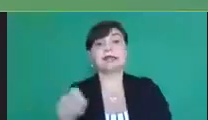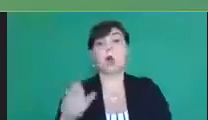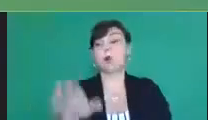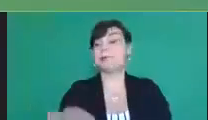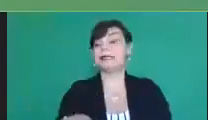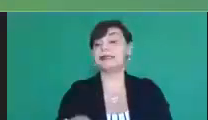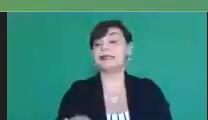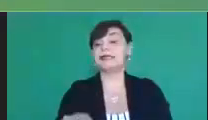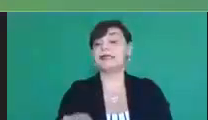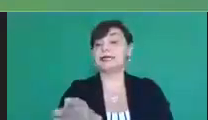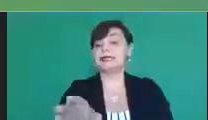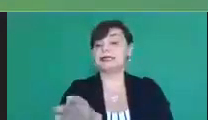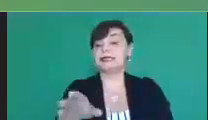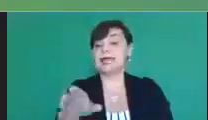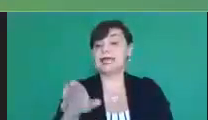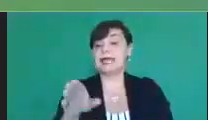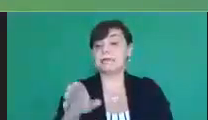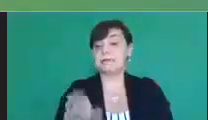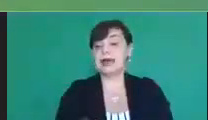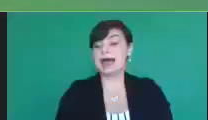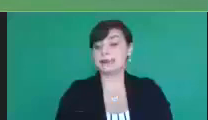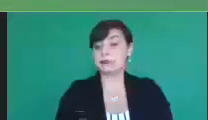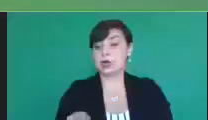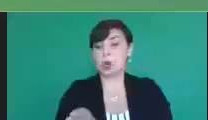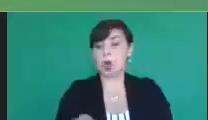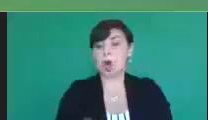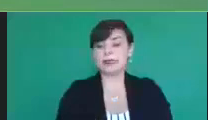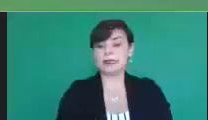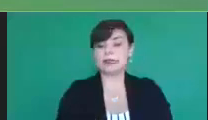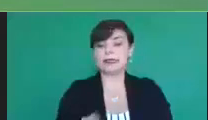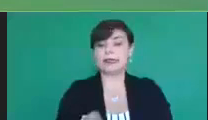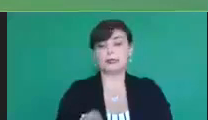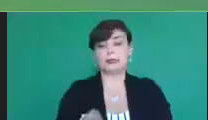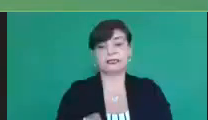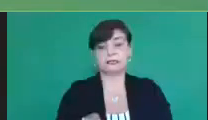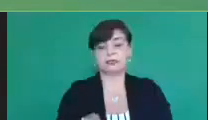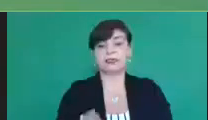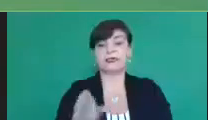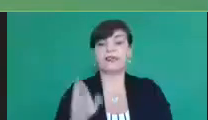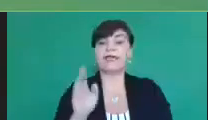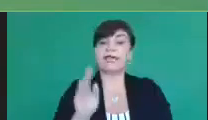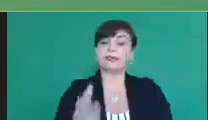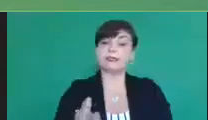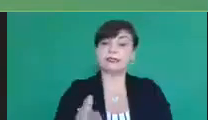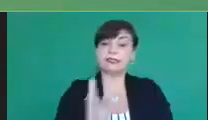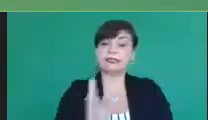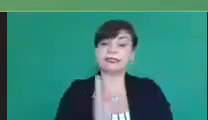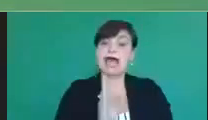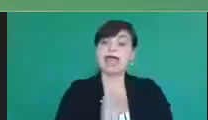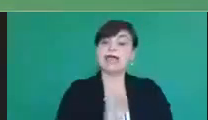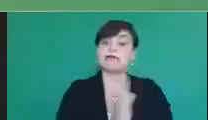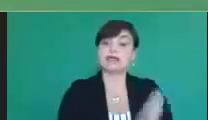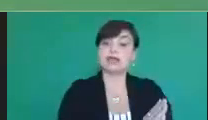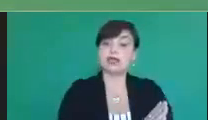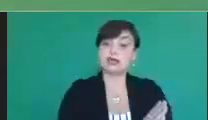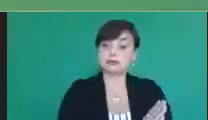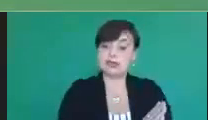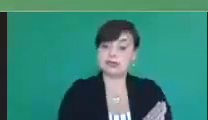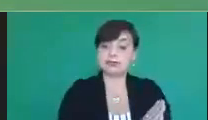a partir de marzo o abril del 2014. Entonces, ahí habían